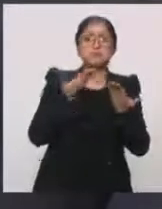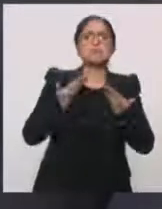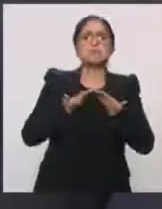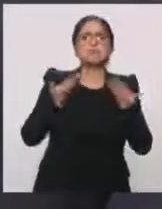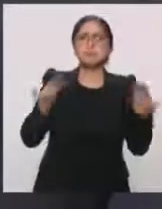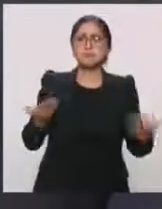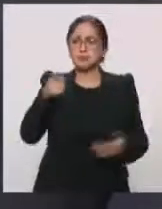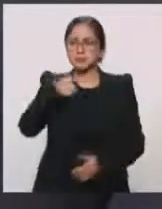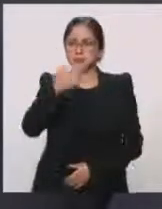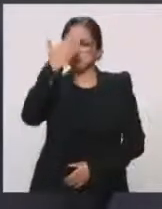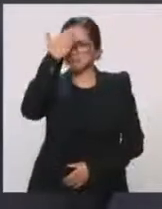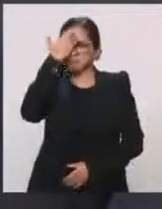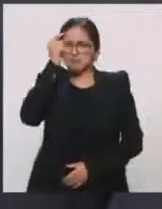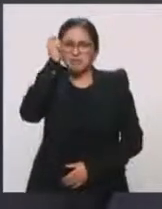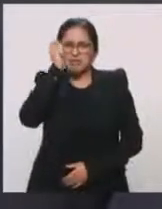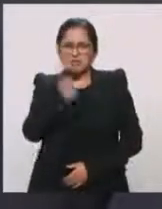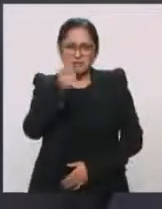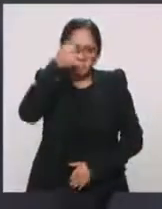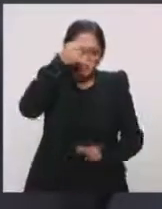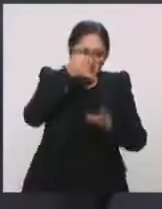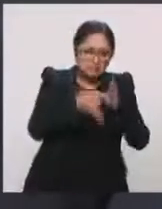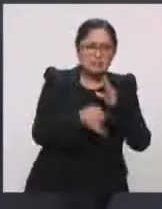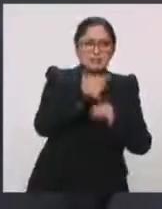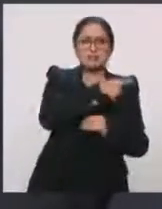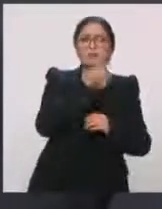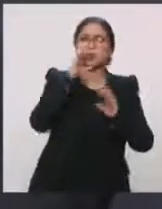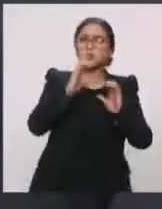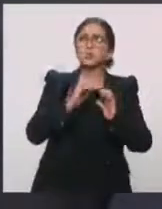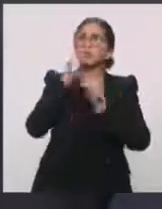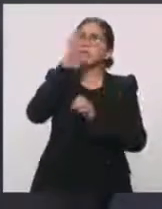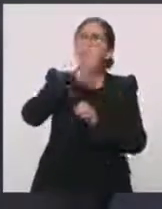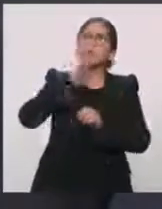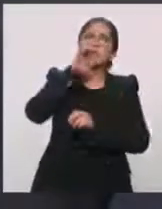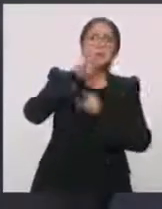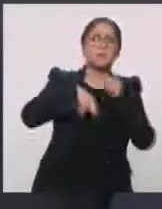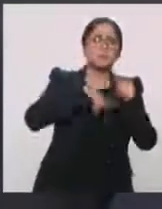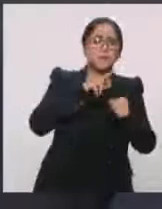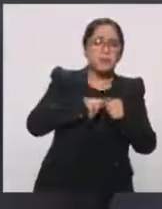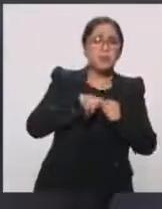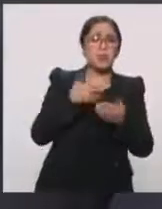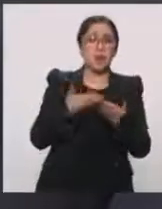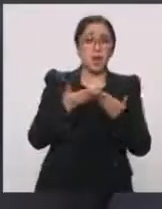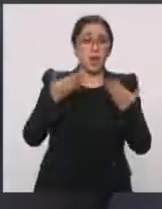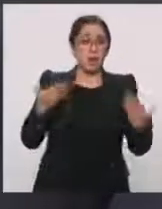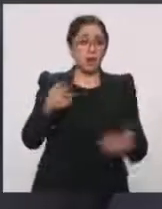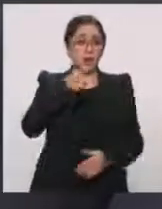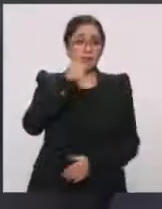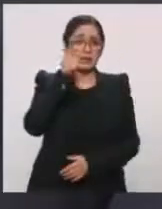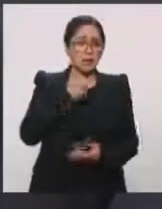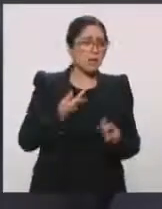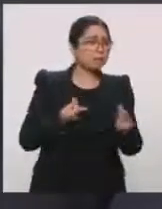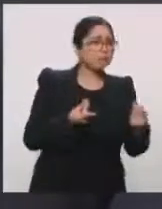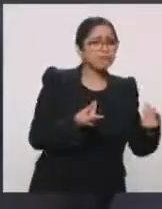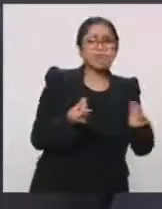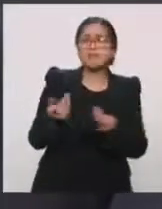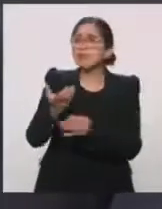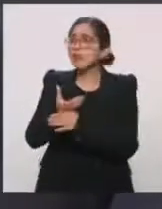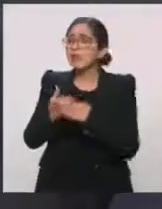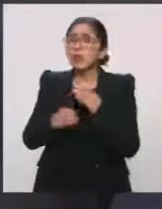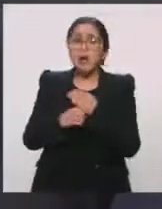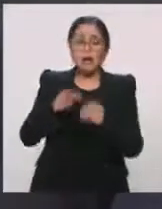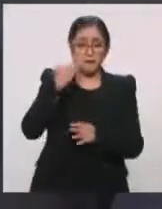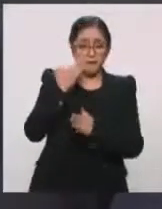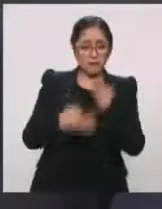hacer conciencia ambiental. Hoy vamos a hablar de un tema que a veces por el ajetreo diario, por la rutina, no tenemos muy presente, no nos informamos al